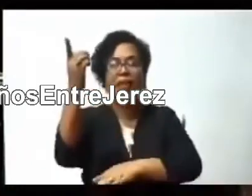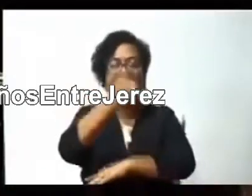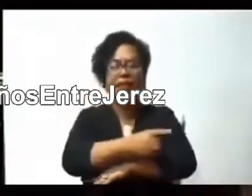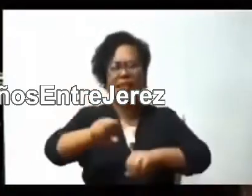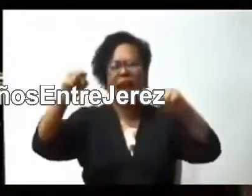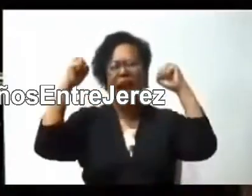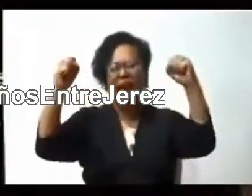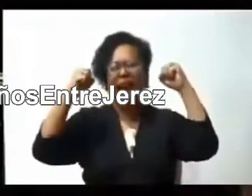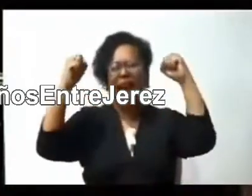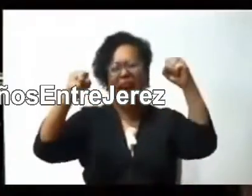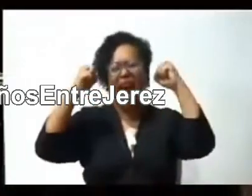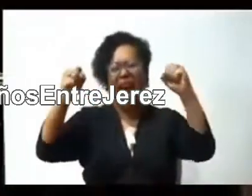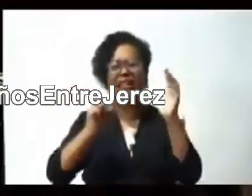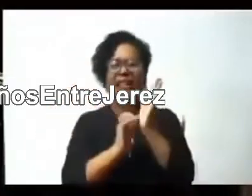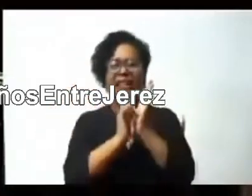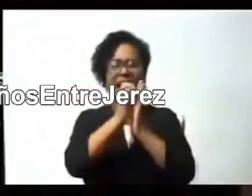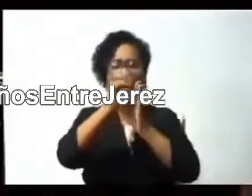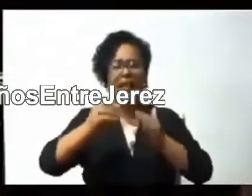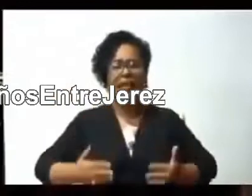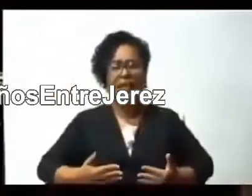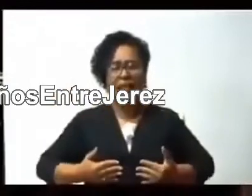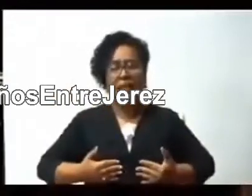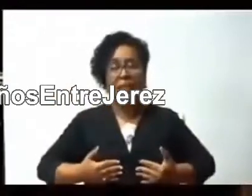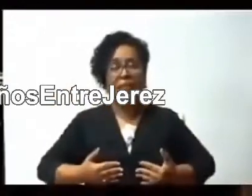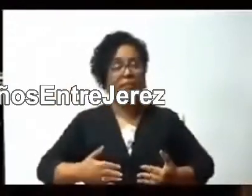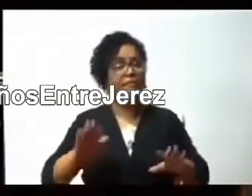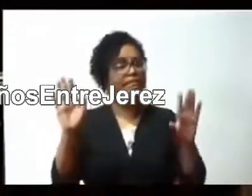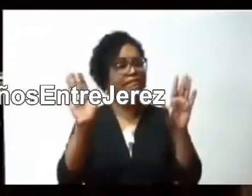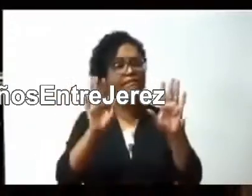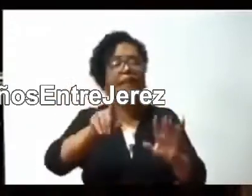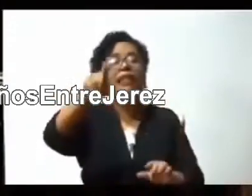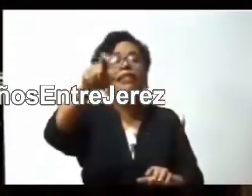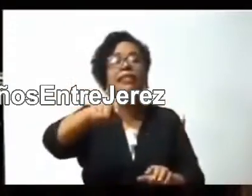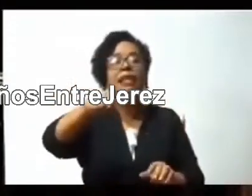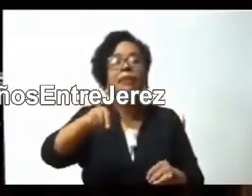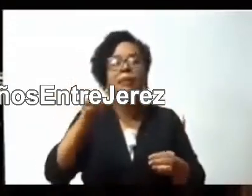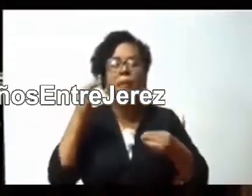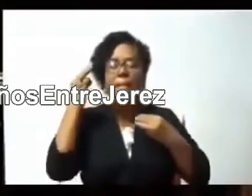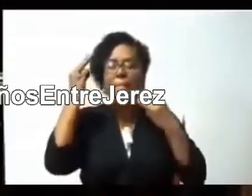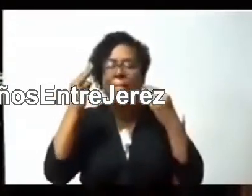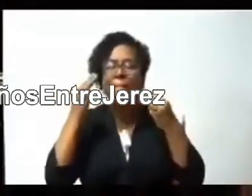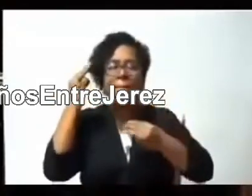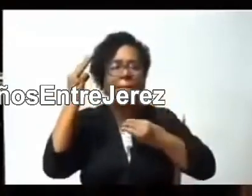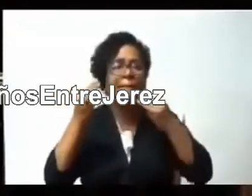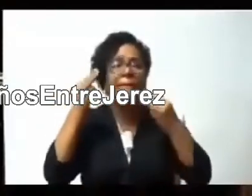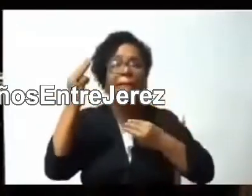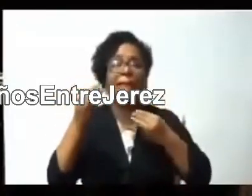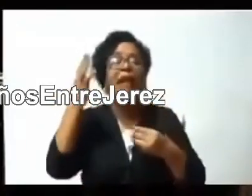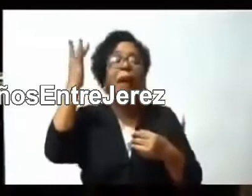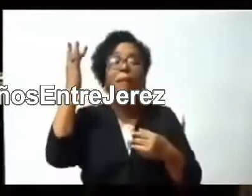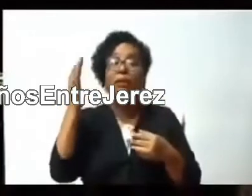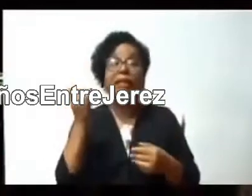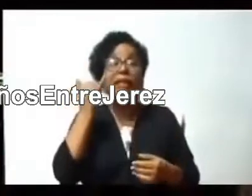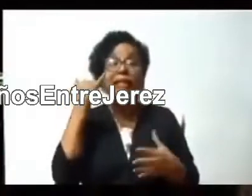Es lamentable porque a veces no hay voluntad por parte de quienes deben velar porque esos medicamentos de alto costo, aquellas personas de escasos recursos los